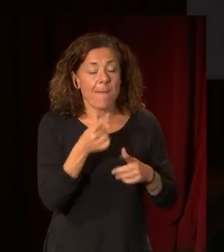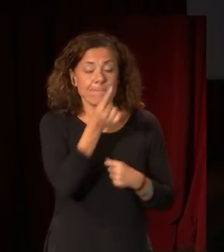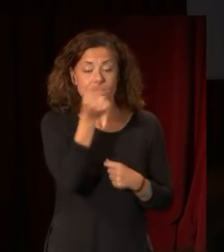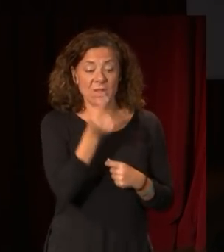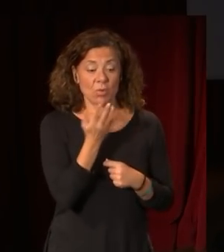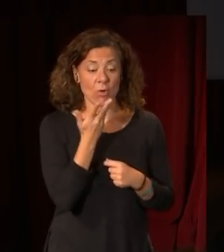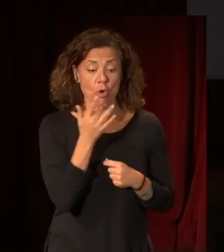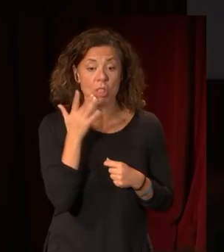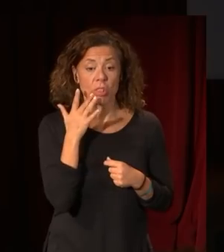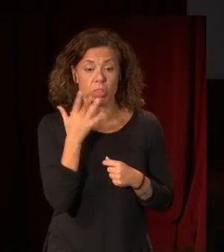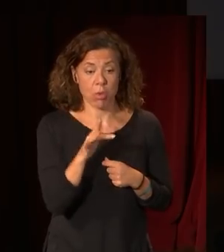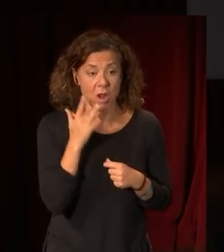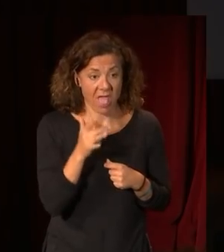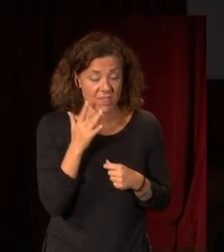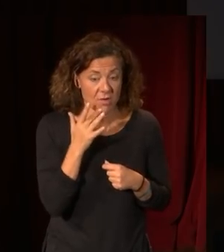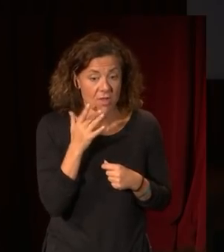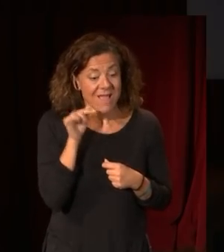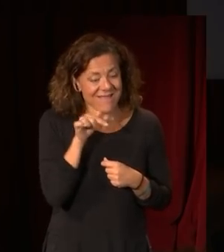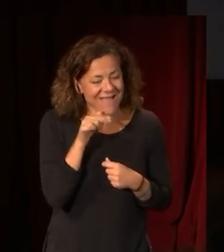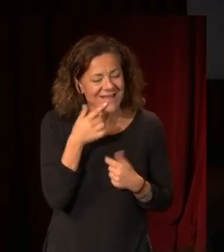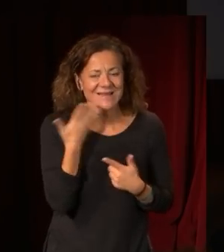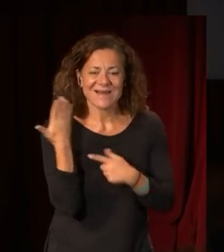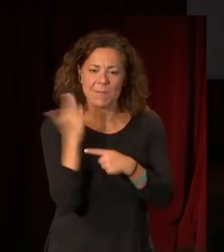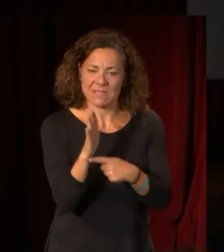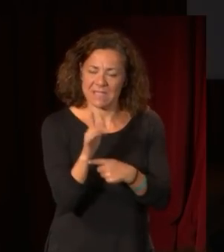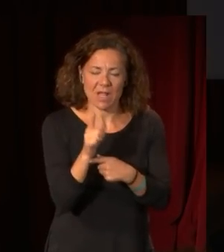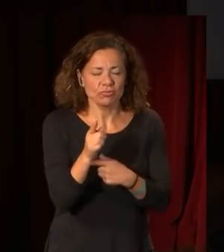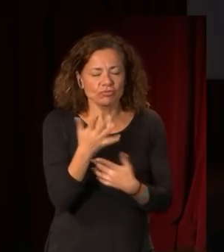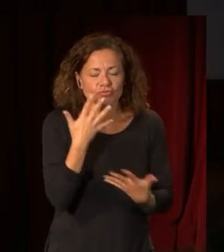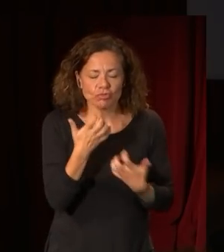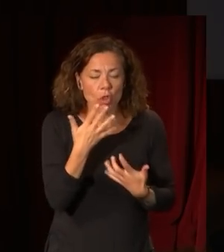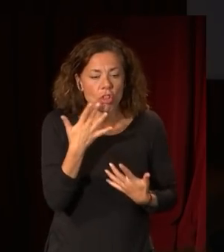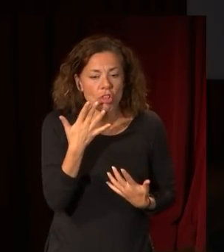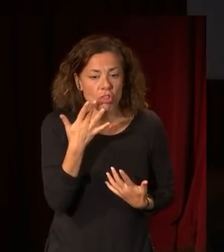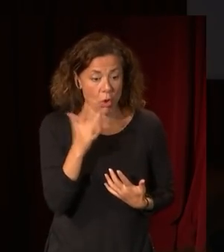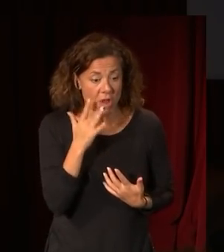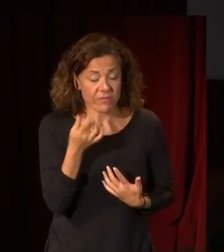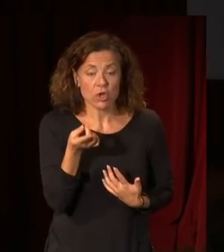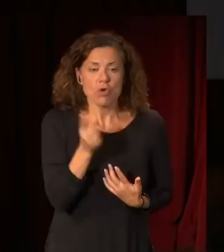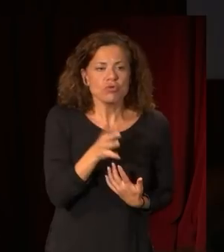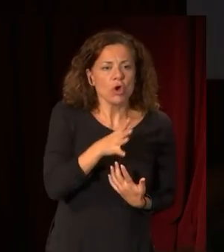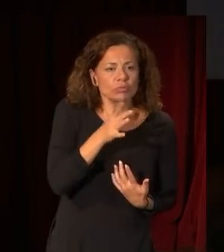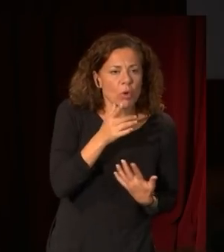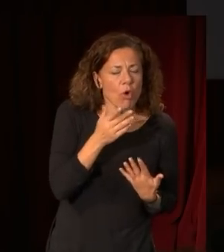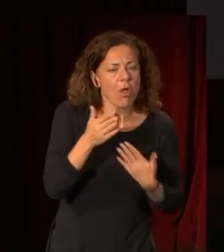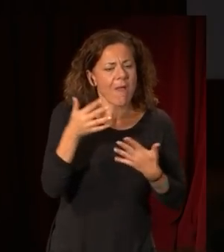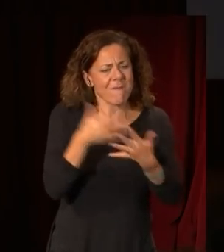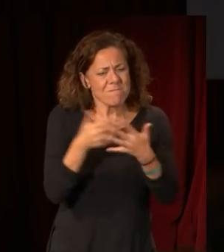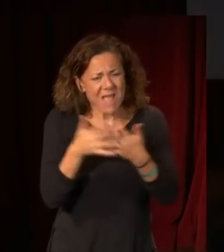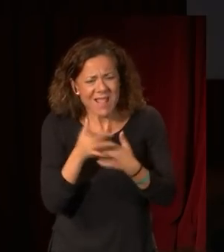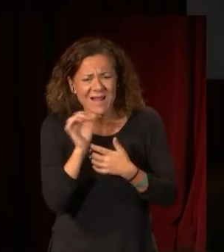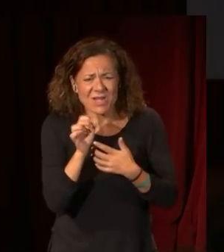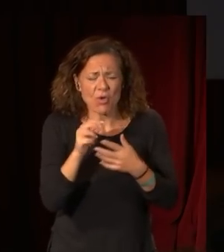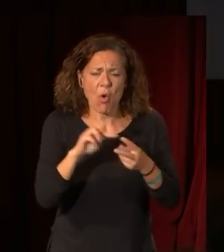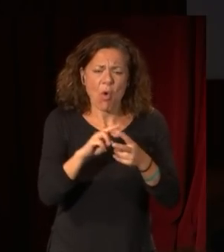pintura y la pintura para representar los dorados no lo hace a través de yesos a través de fórmulas